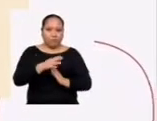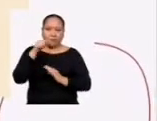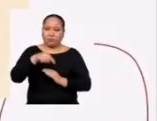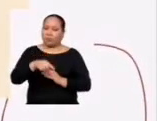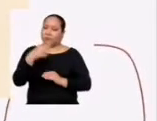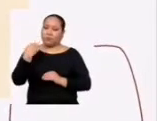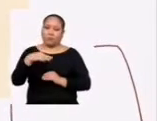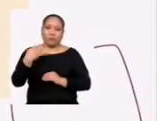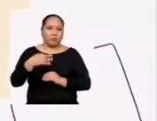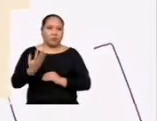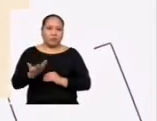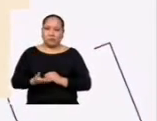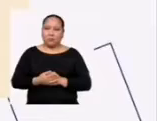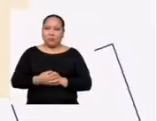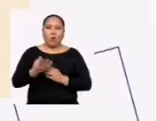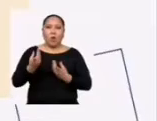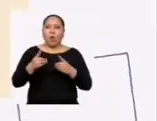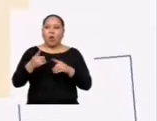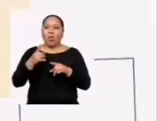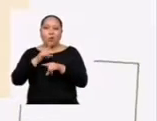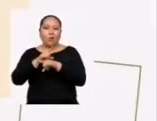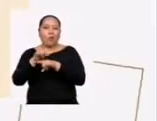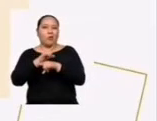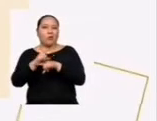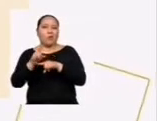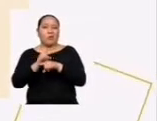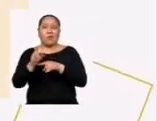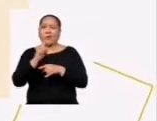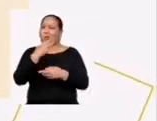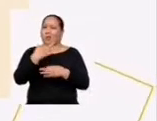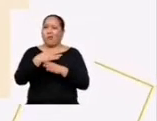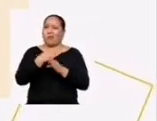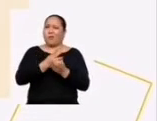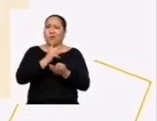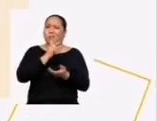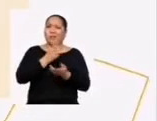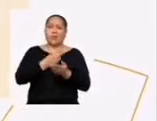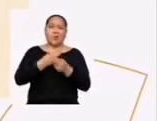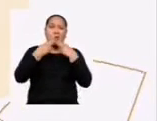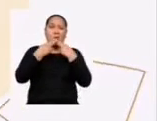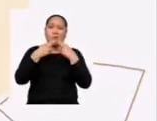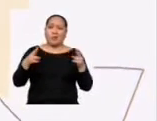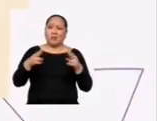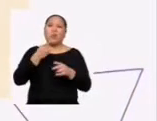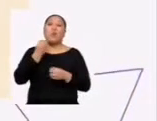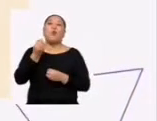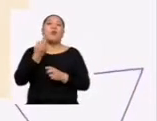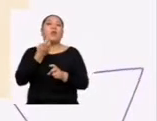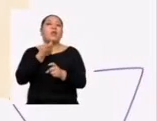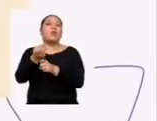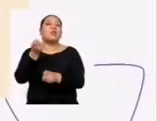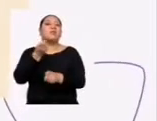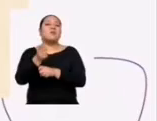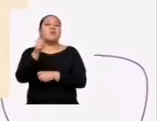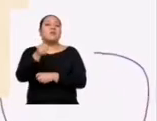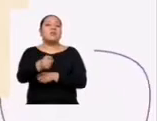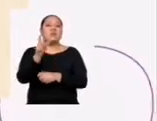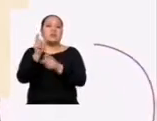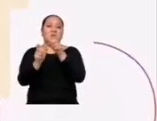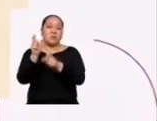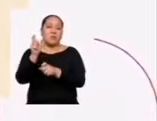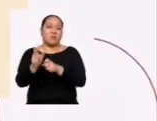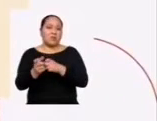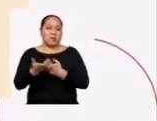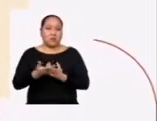está siempre. O cuando bromean de forma no tan inocente porque dañan a las personas que se burlan de ellas.